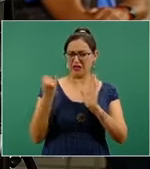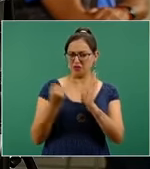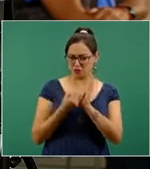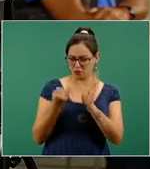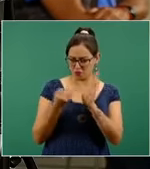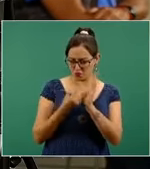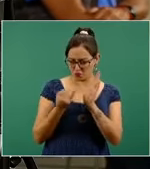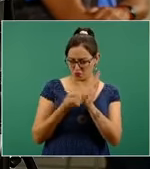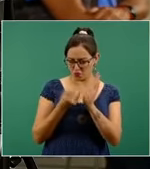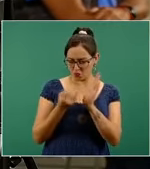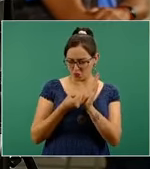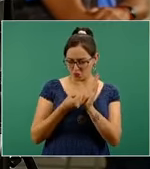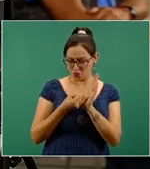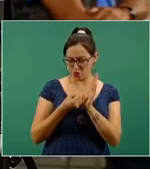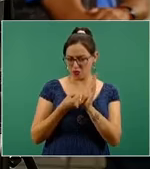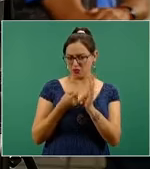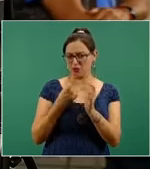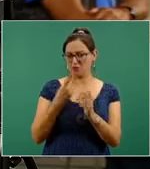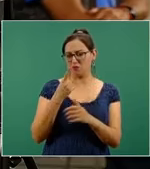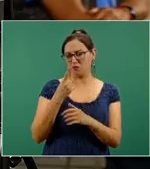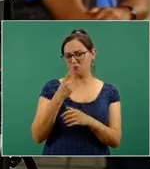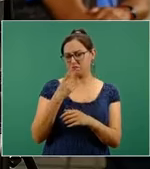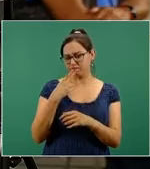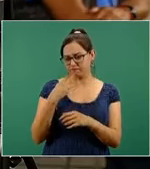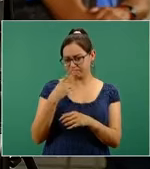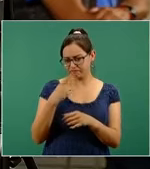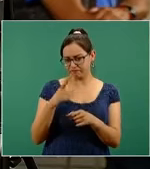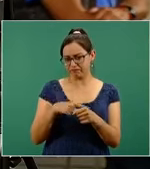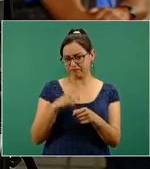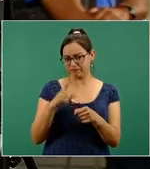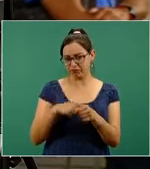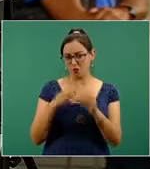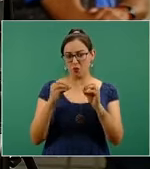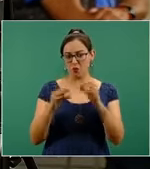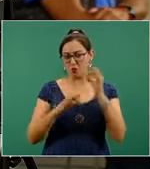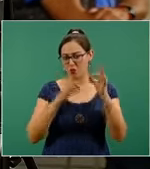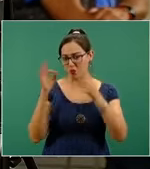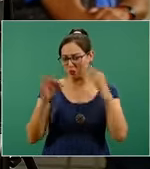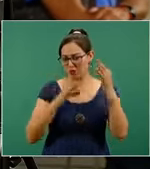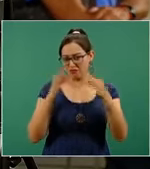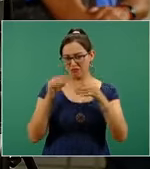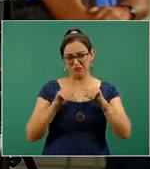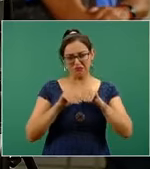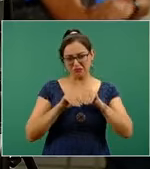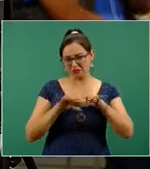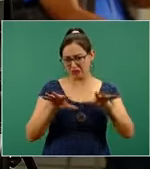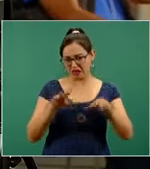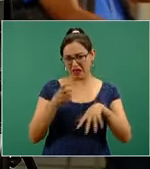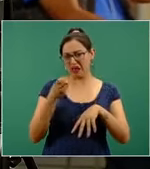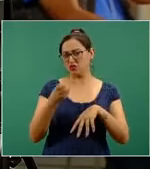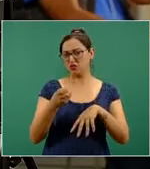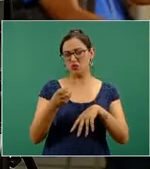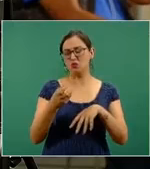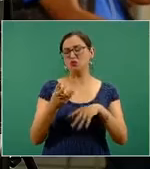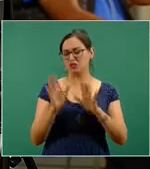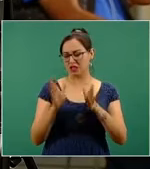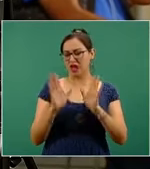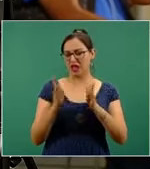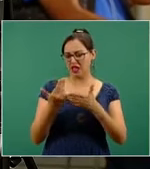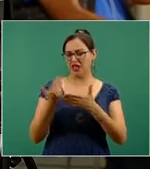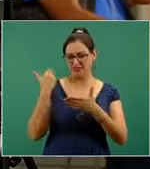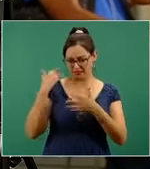los productos hipercalóricos o al tema de la publicidad. ¿Cuál es lo nuevo que podríamos